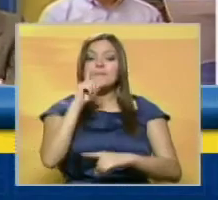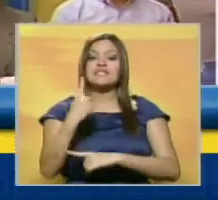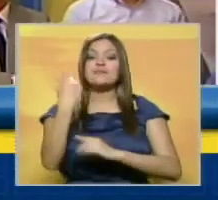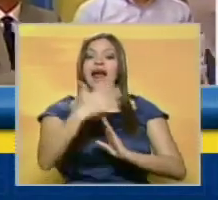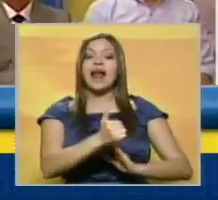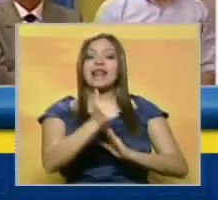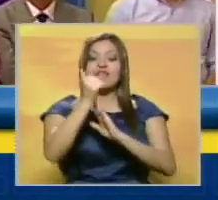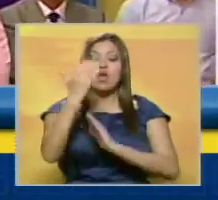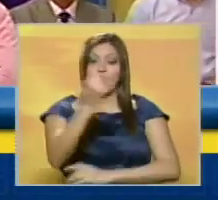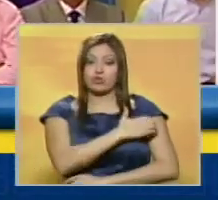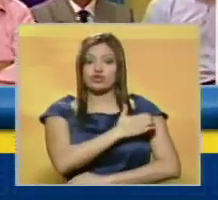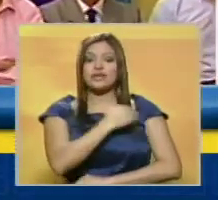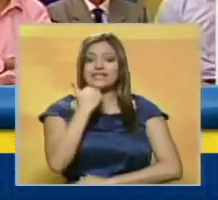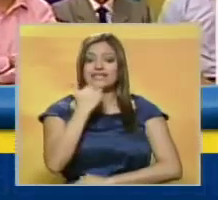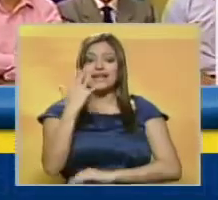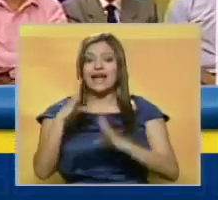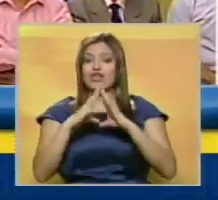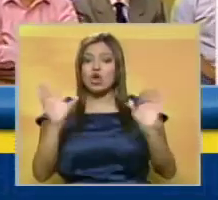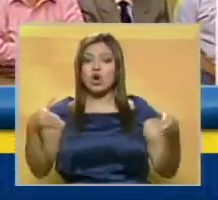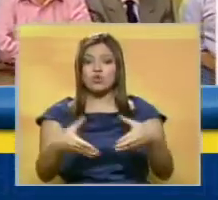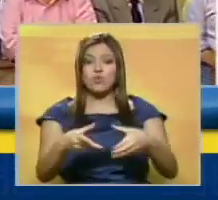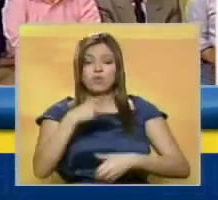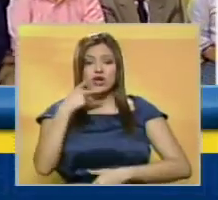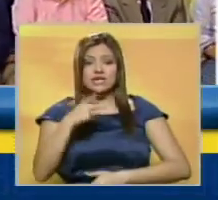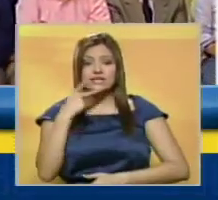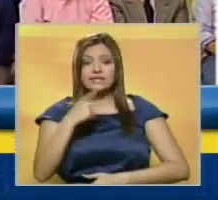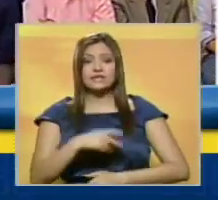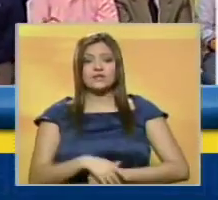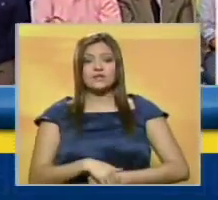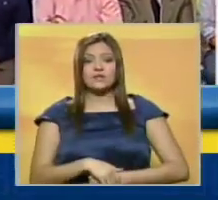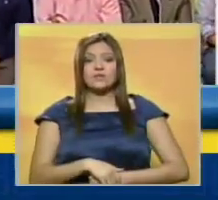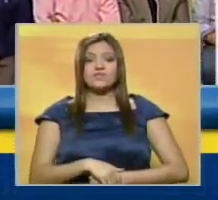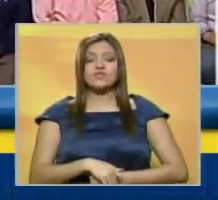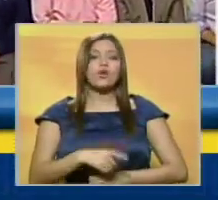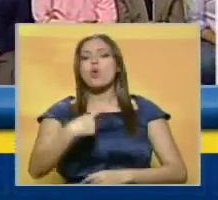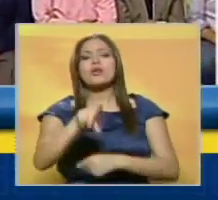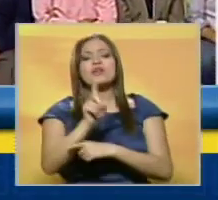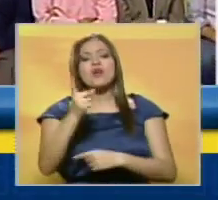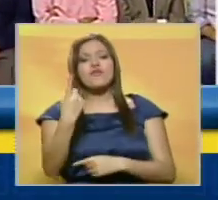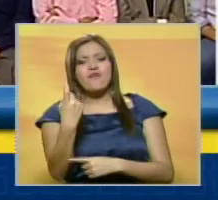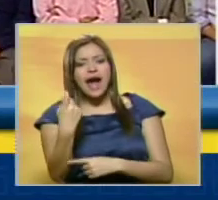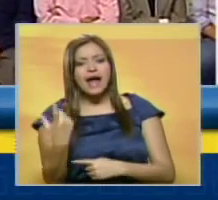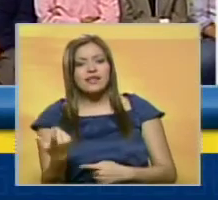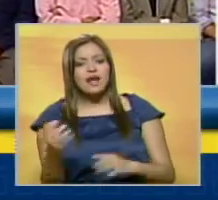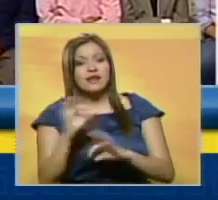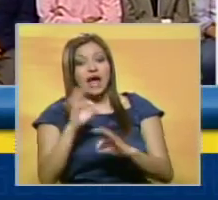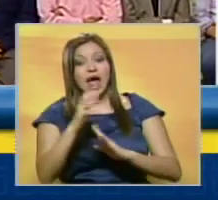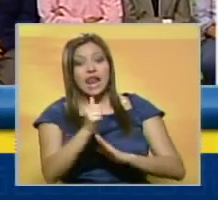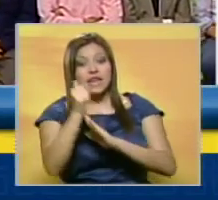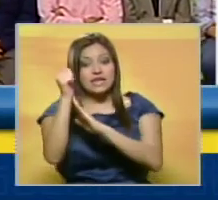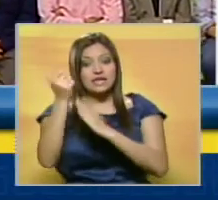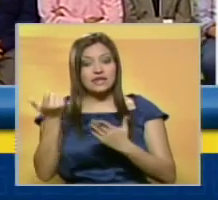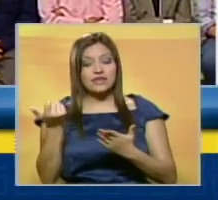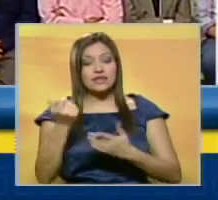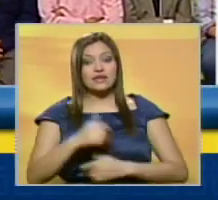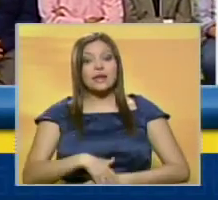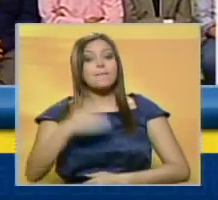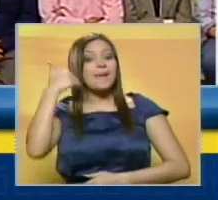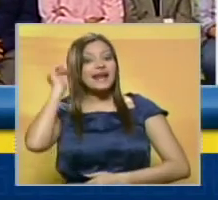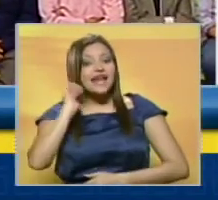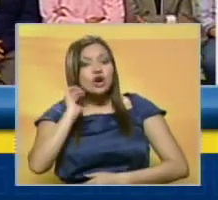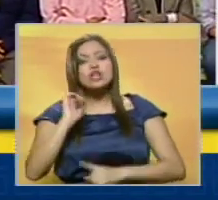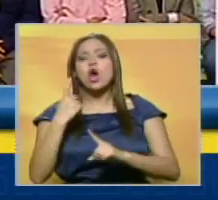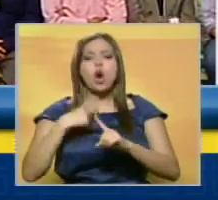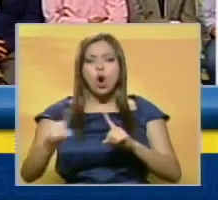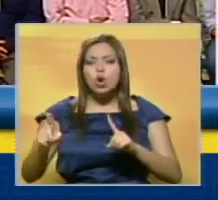de la oposición. Están casi todos los partidos políticos. Solo está ausente y no hay ninguna representación por parte de María Corina Machado. Del